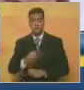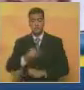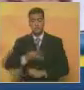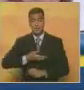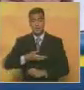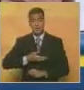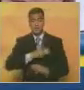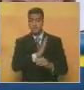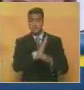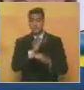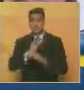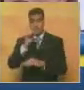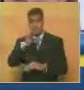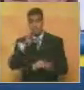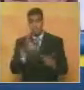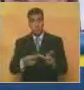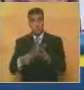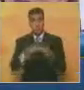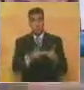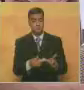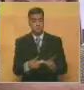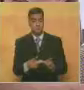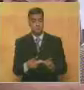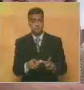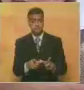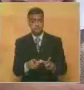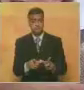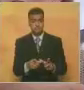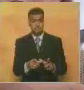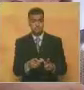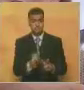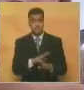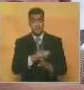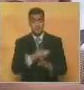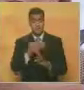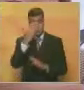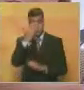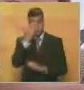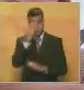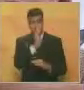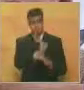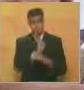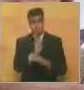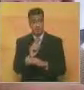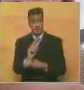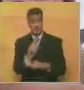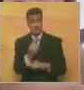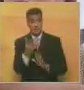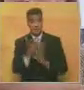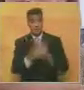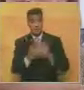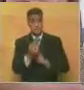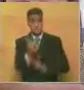de la seguridad de nuestro municipio porque sé específicamente que la seguridad es la principal prioridad de nuestro municipio.